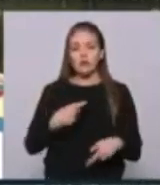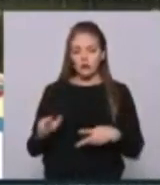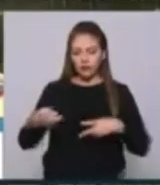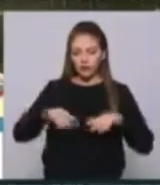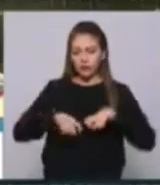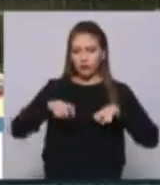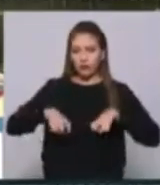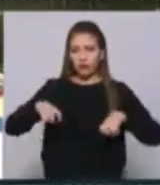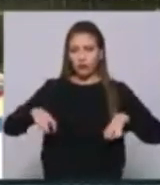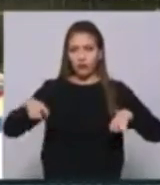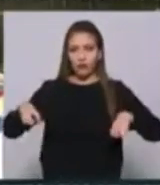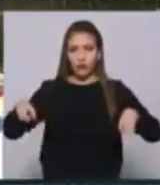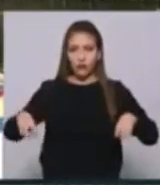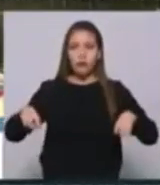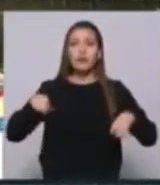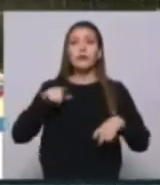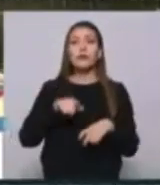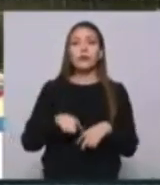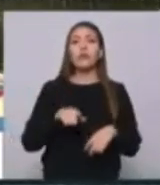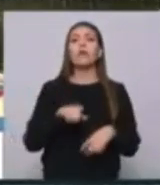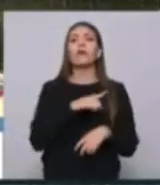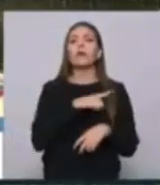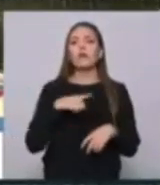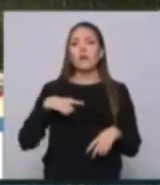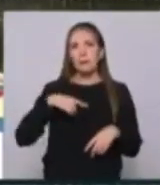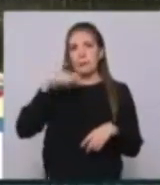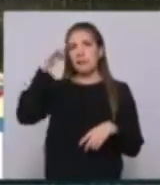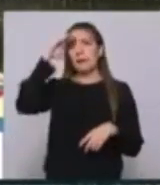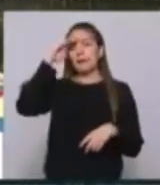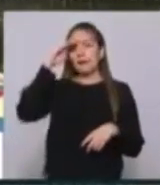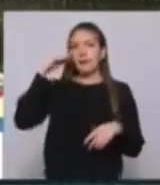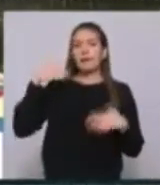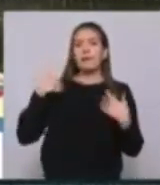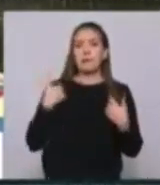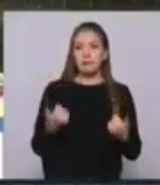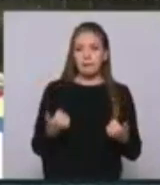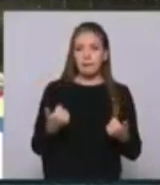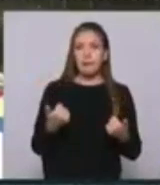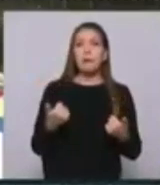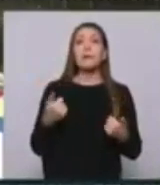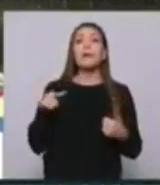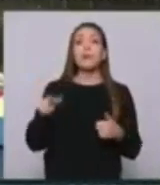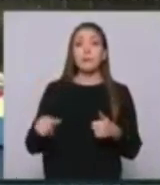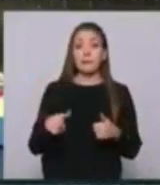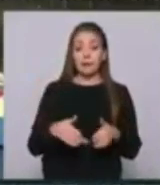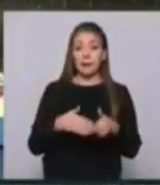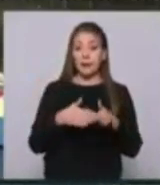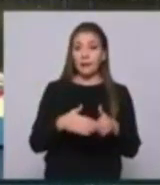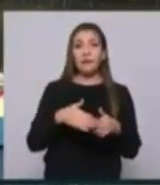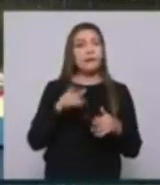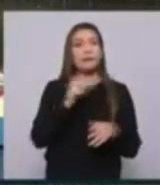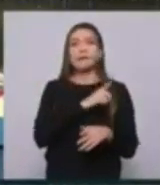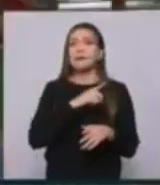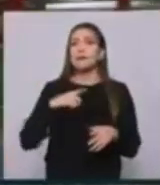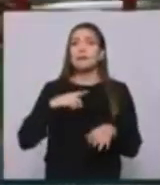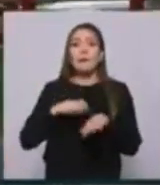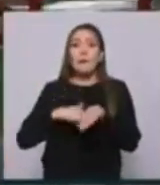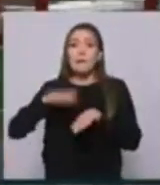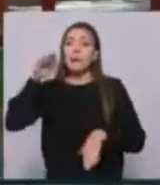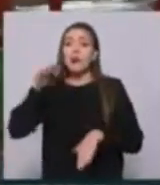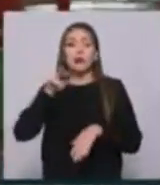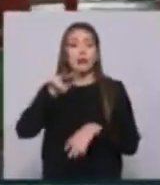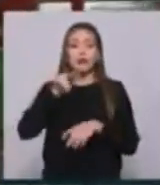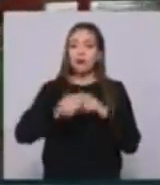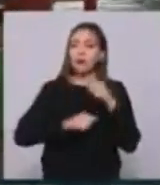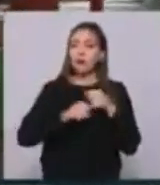y empiezan a ubicarse. Posteriormente, cada trajinera no debe de ir con más de 18 personas a bordo.